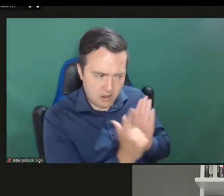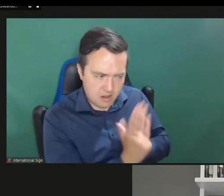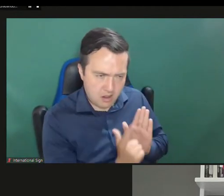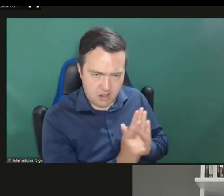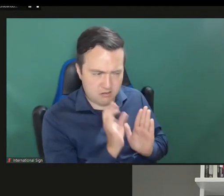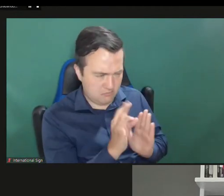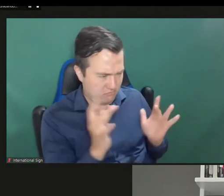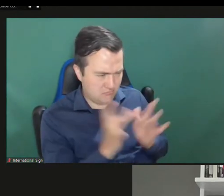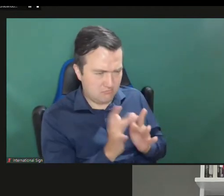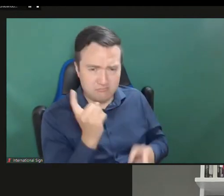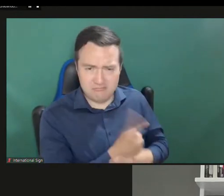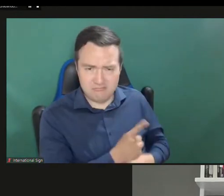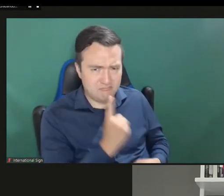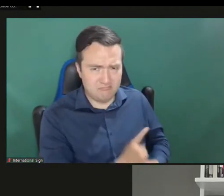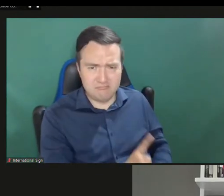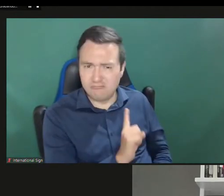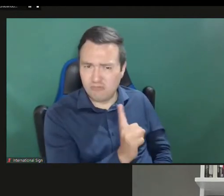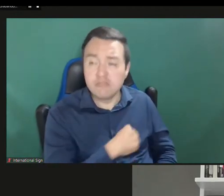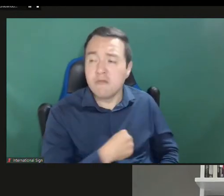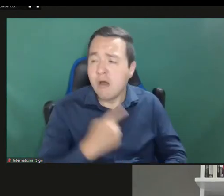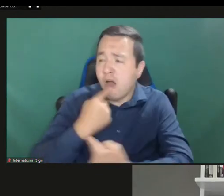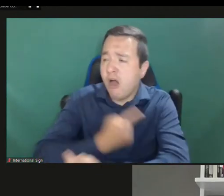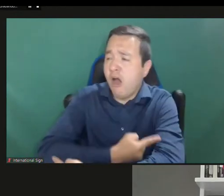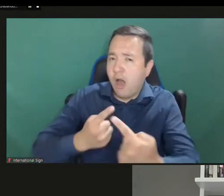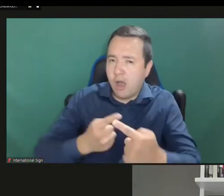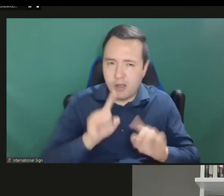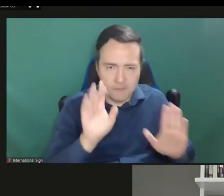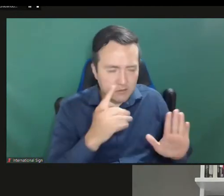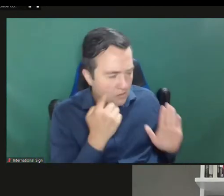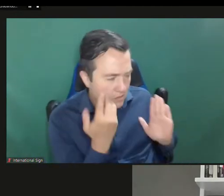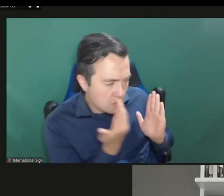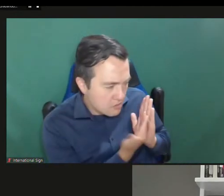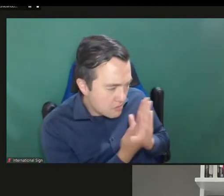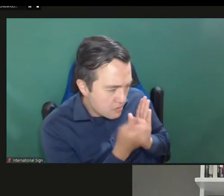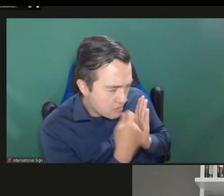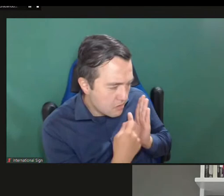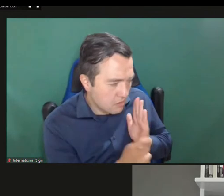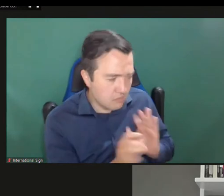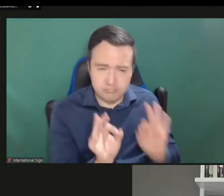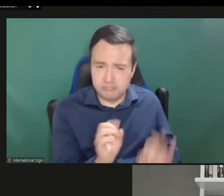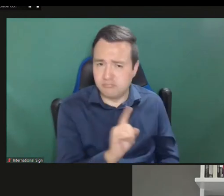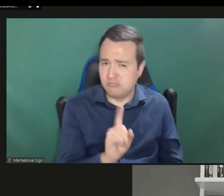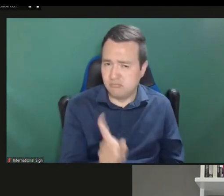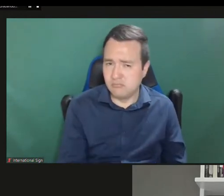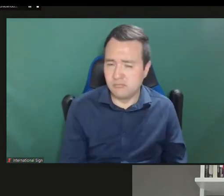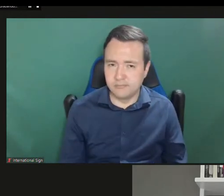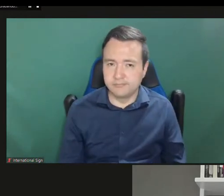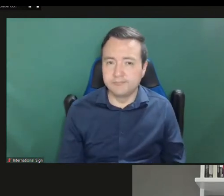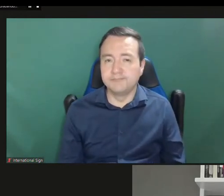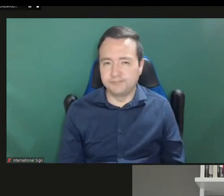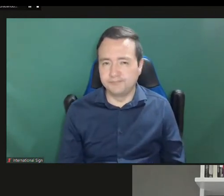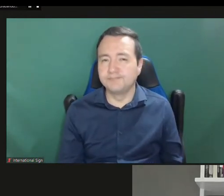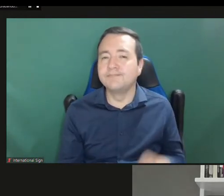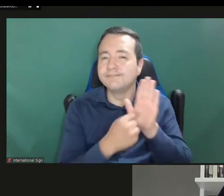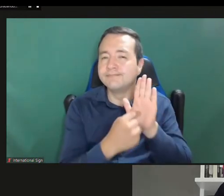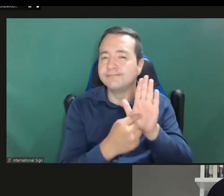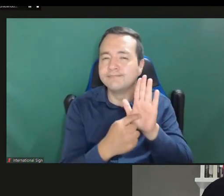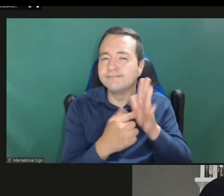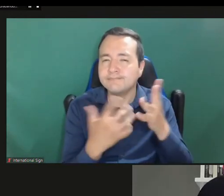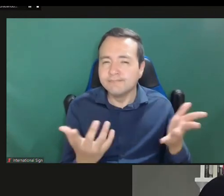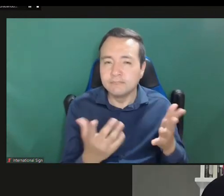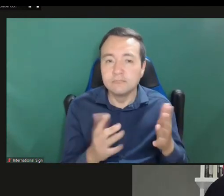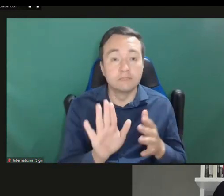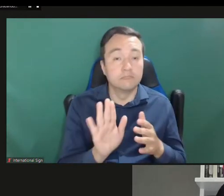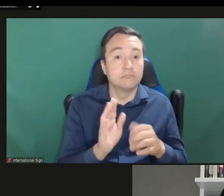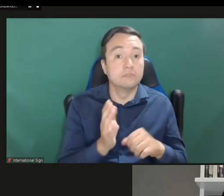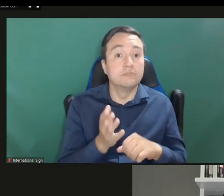sólido y como evidencia de esto usamos siempre el ejemplo de la acción la solicitud de